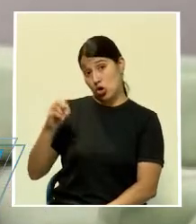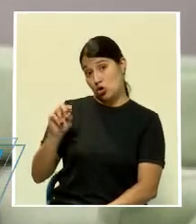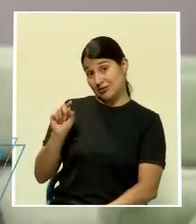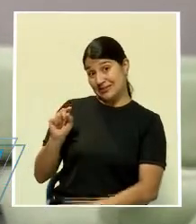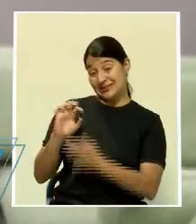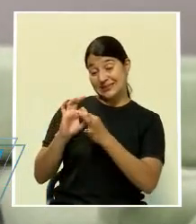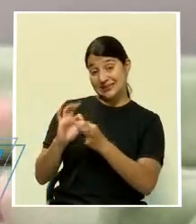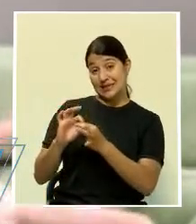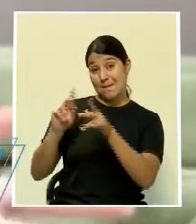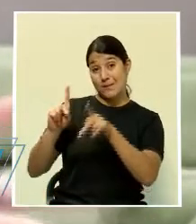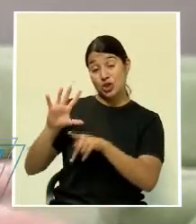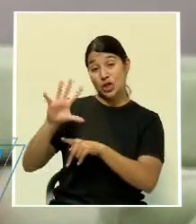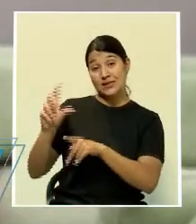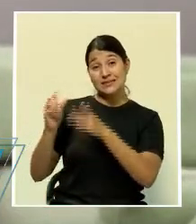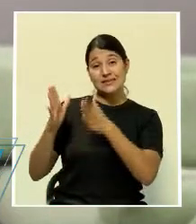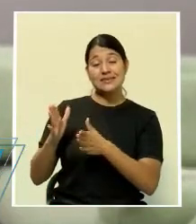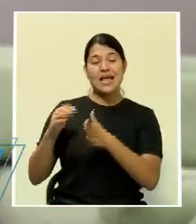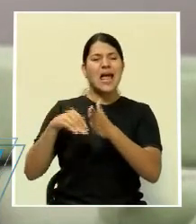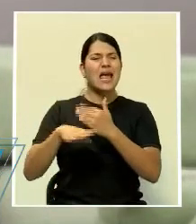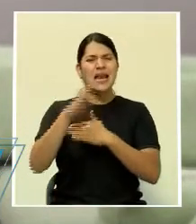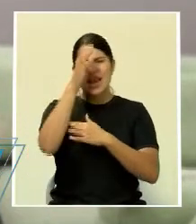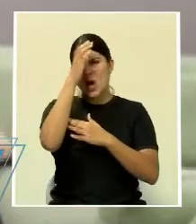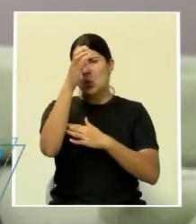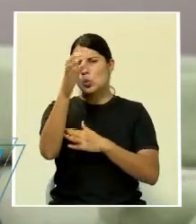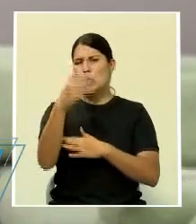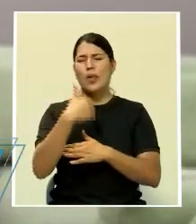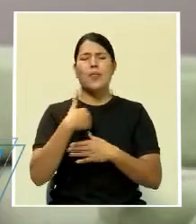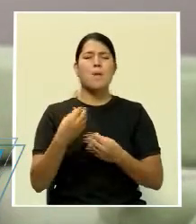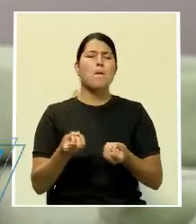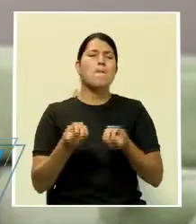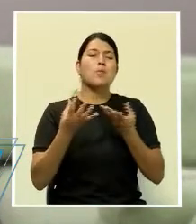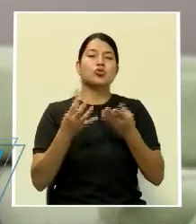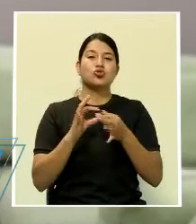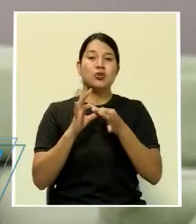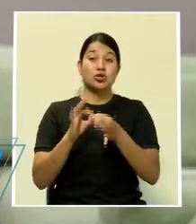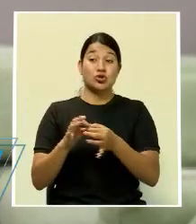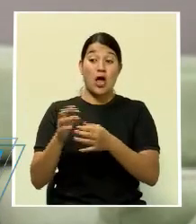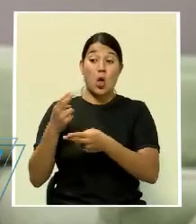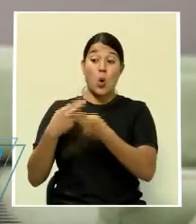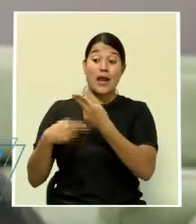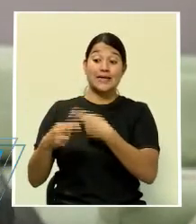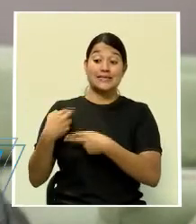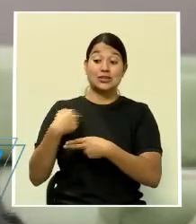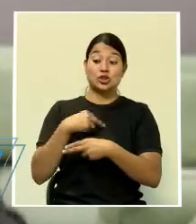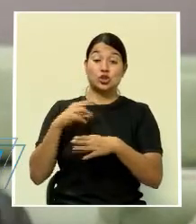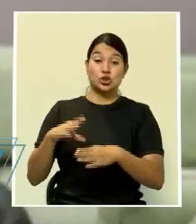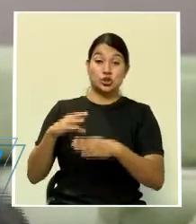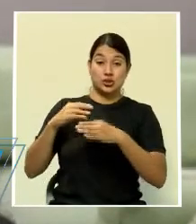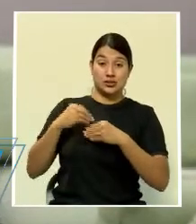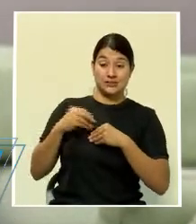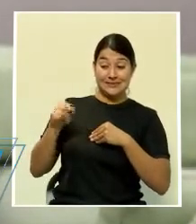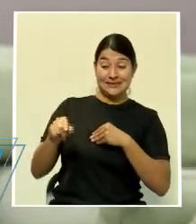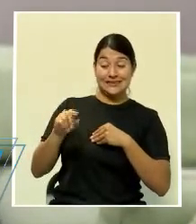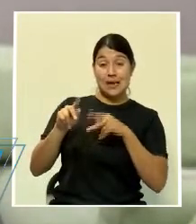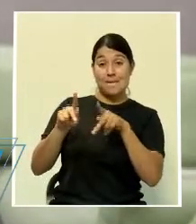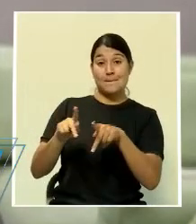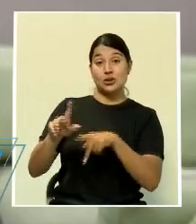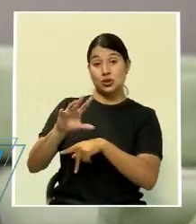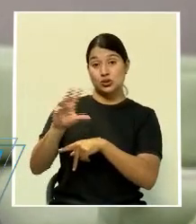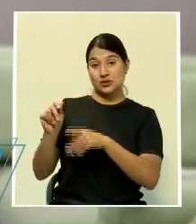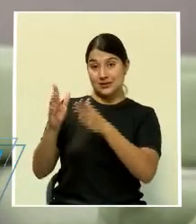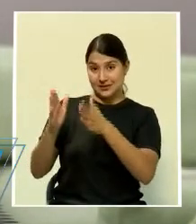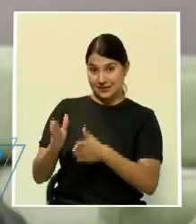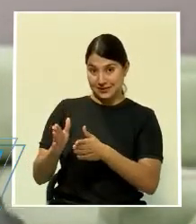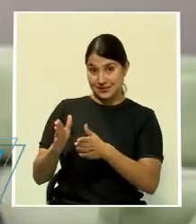cultura tenemos una multiplicidad, o sea, la herencia afrodescendiente marca la propia esencia de